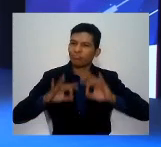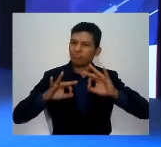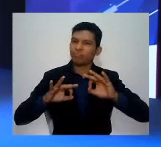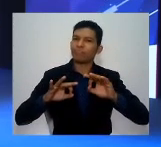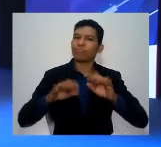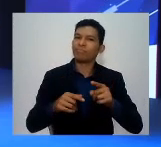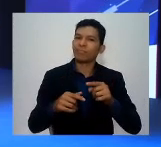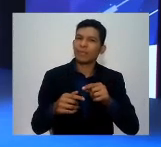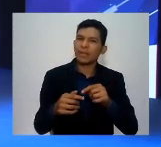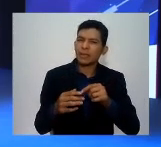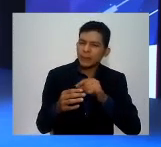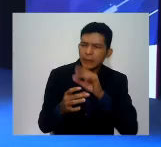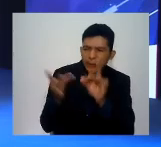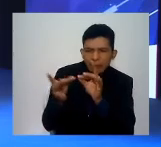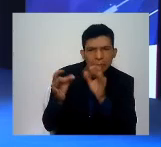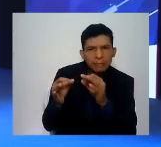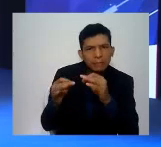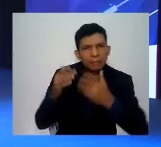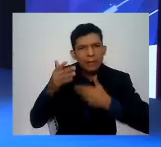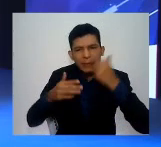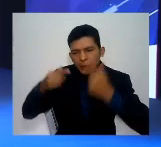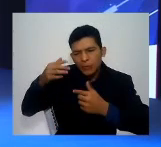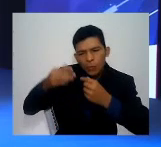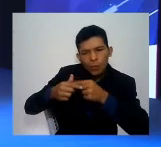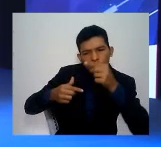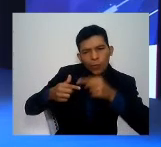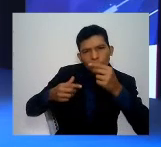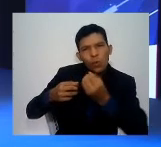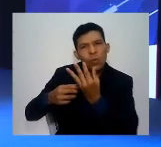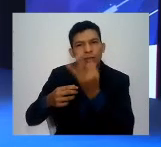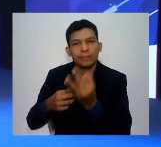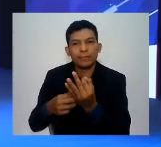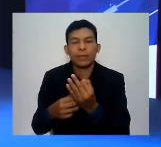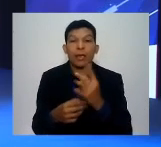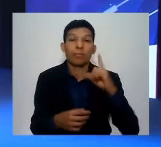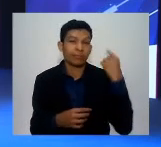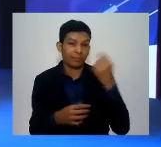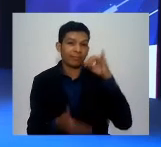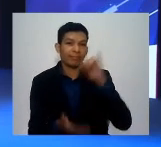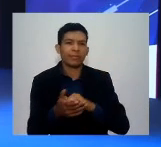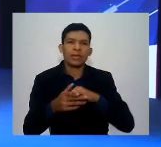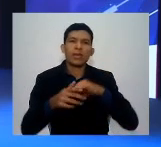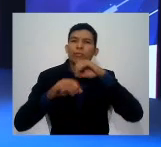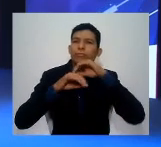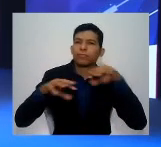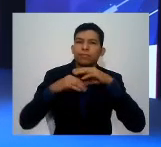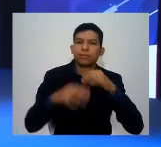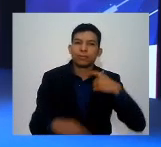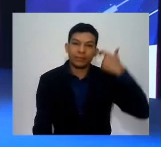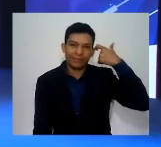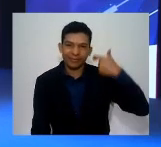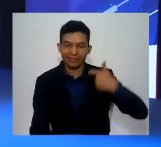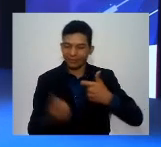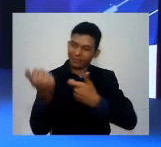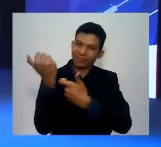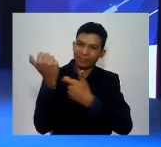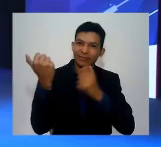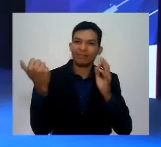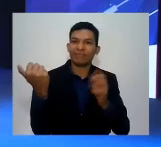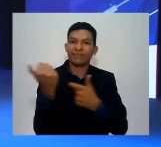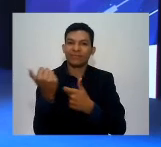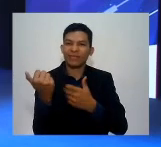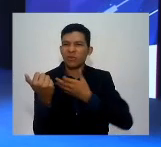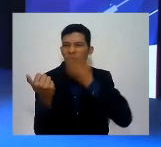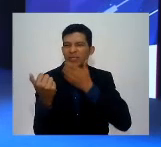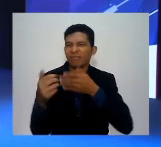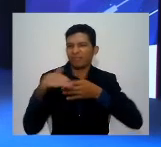de ensayos de laboratorio, desde el punto de vista técnico, desde el punto de vista médico. Están algunos